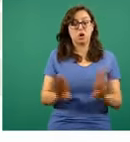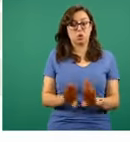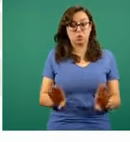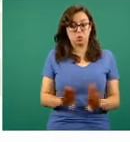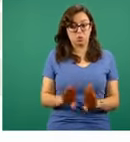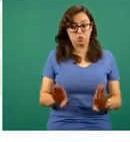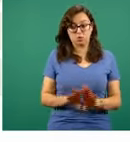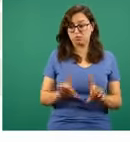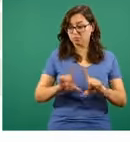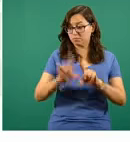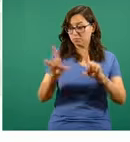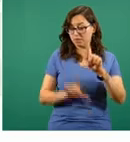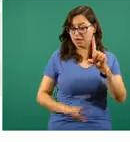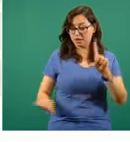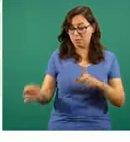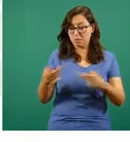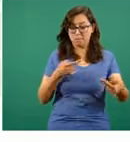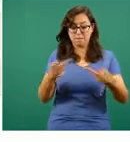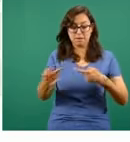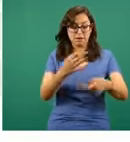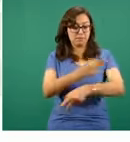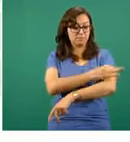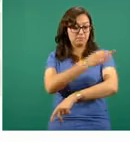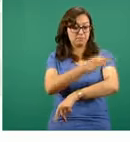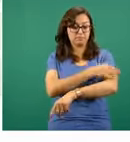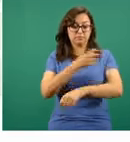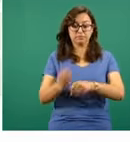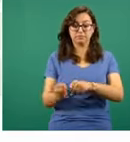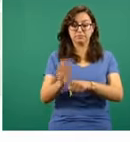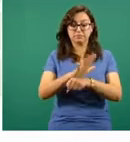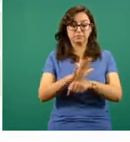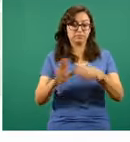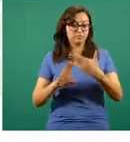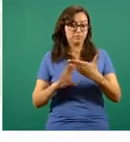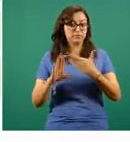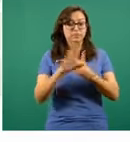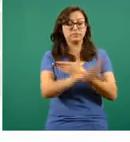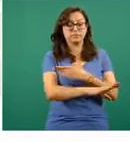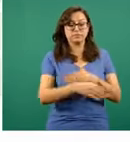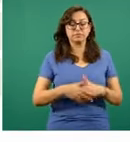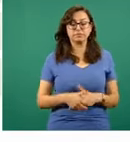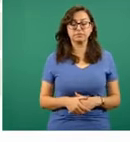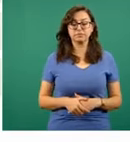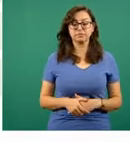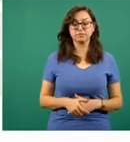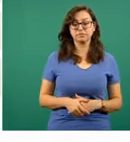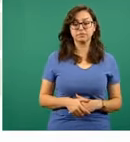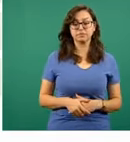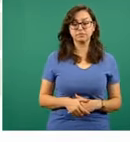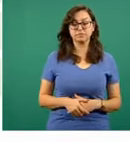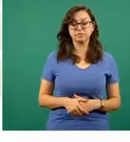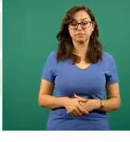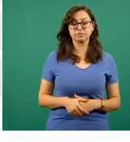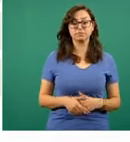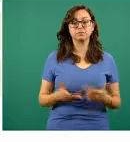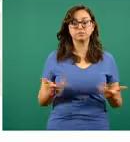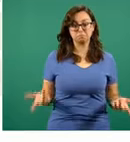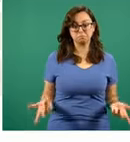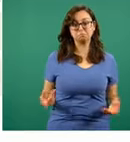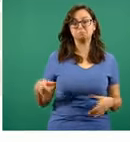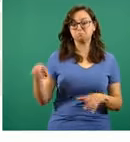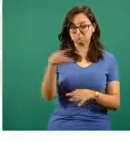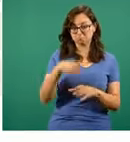política nacional de vacunación contra el virus SARS-CoV-2 para prevenir la COVID-19 en México y ellos